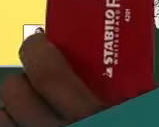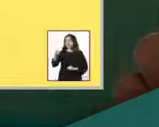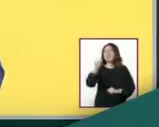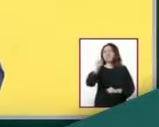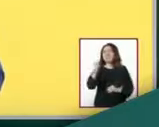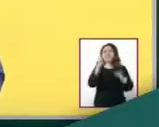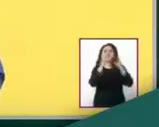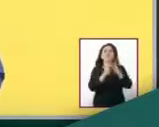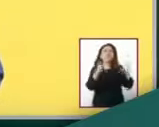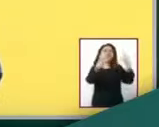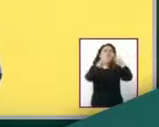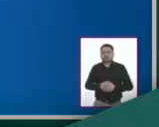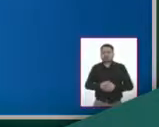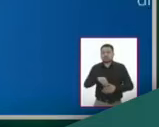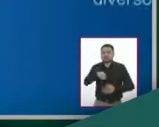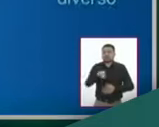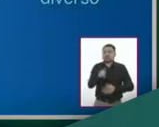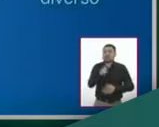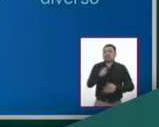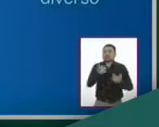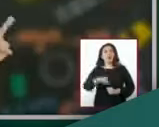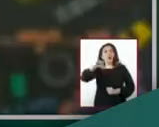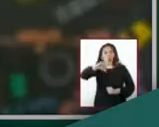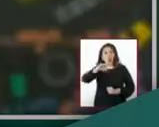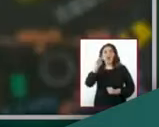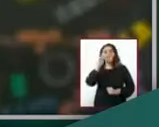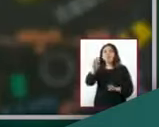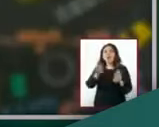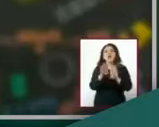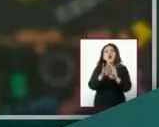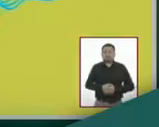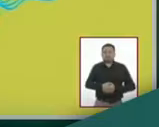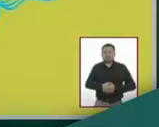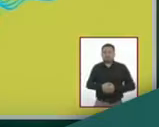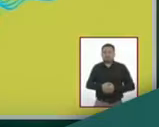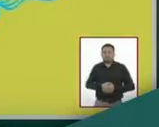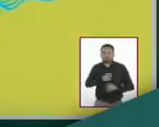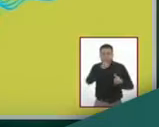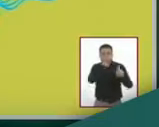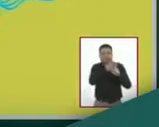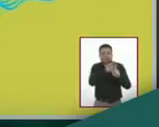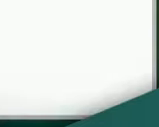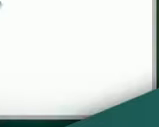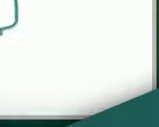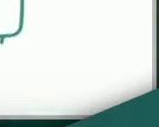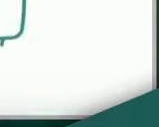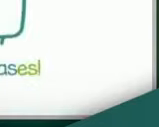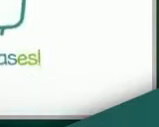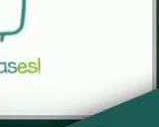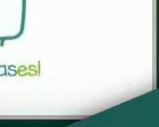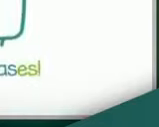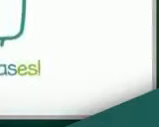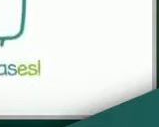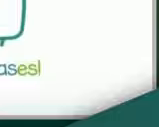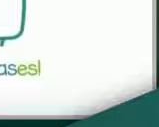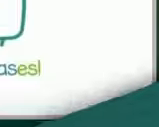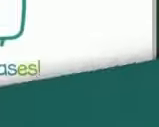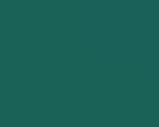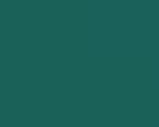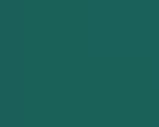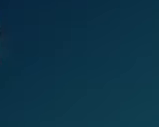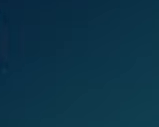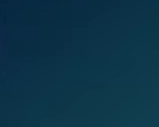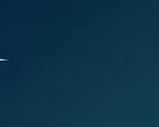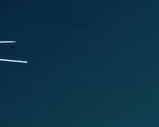secundaria. No esperes más y sintoniza Teleyucatán 2 en el 4.2 para ver Aprende en Casa